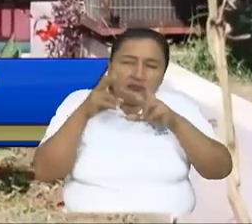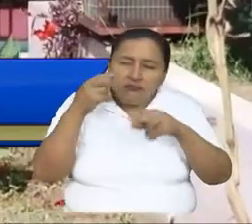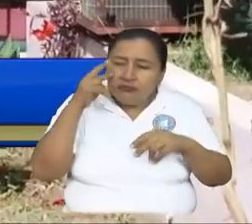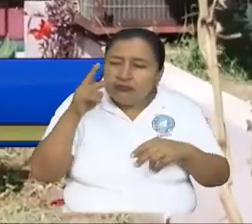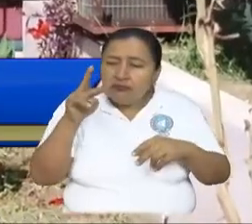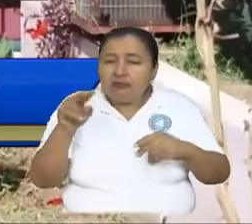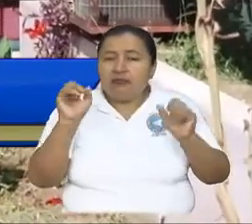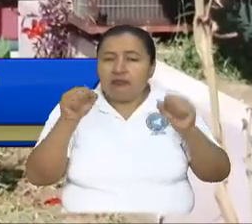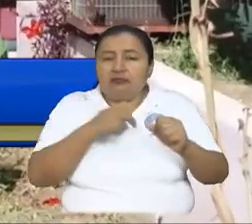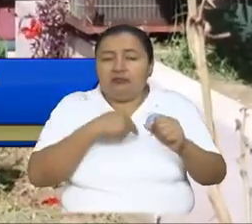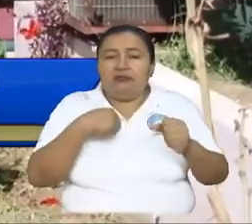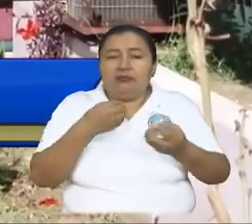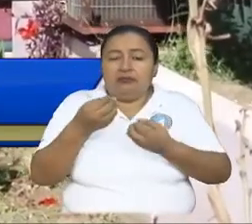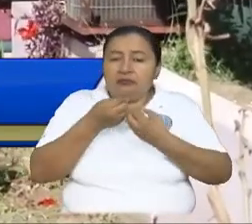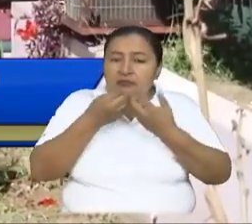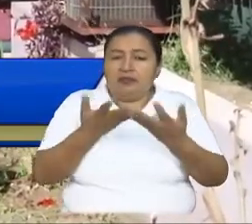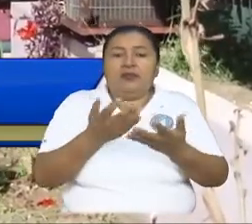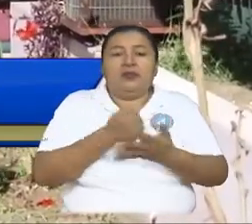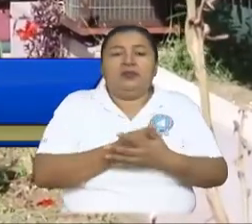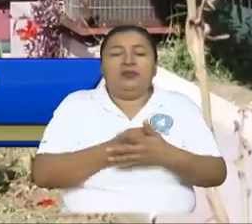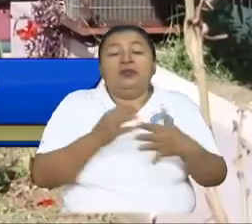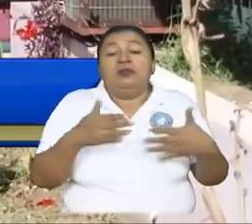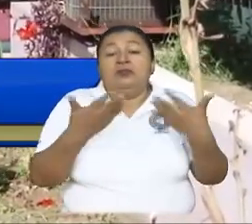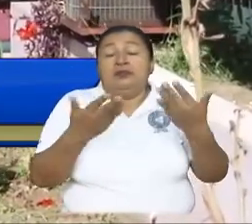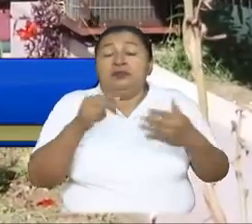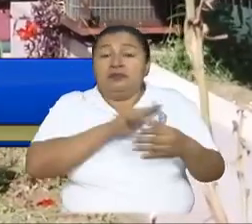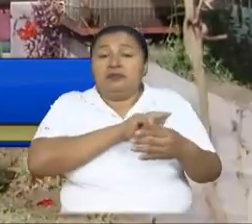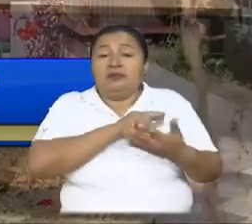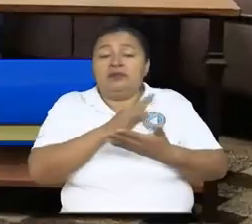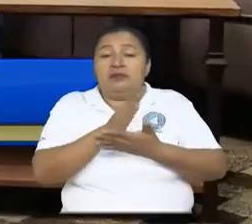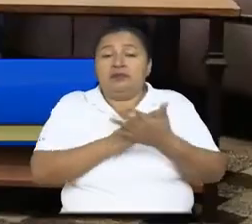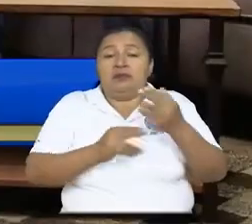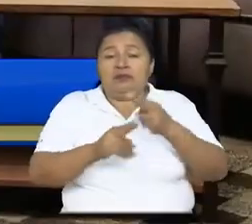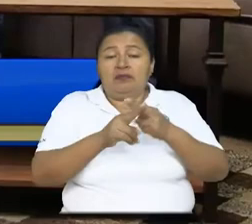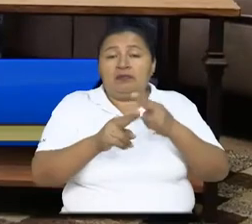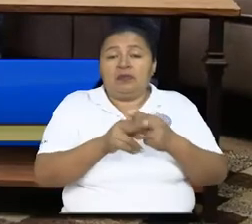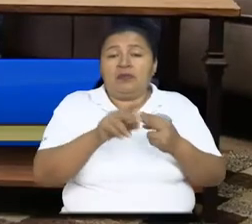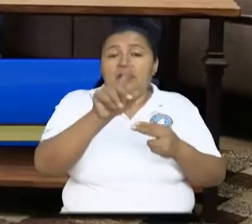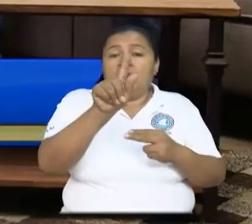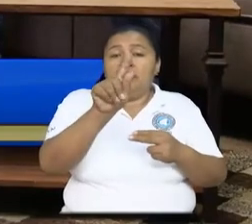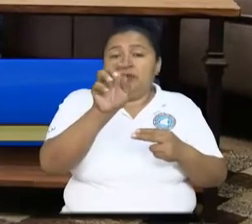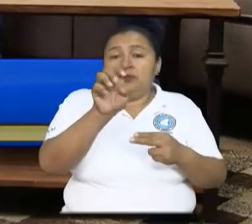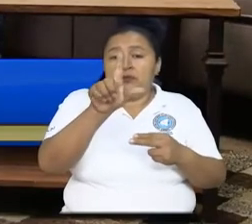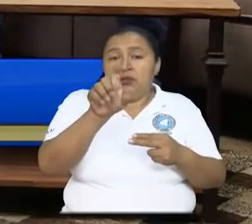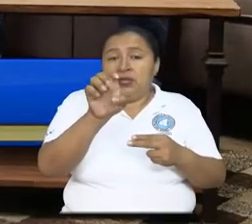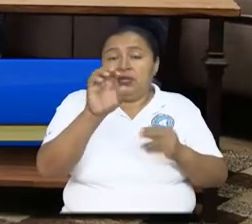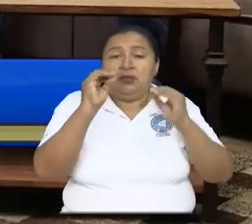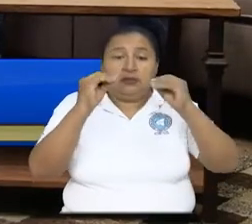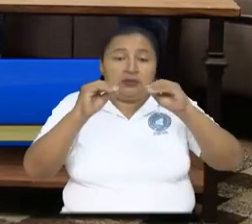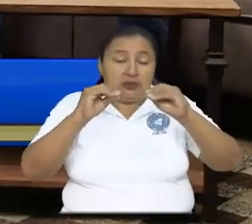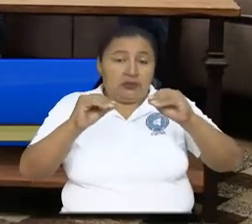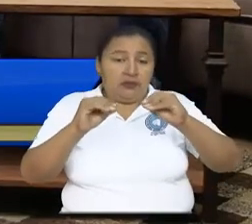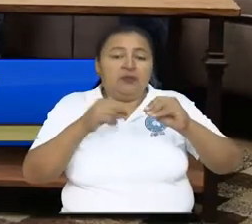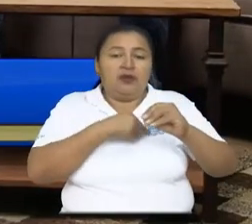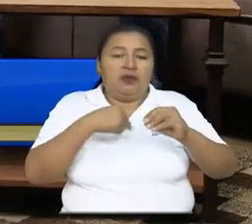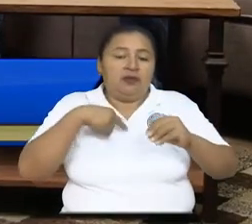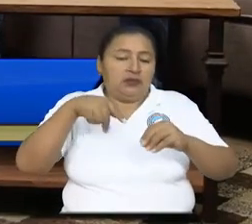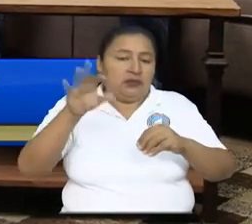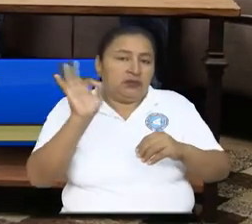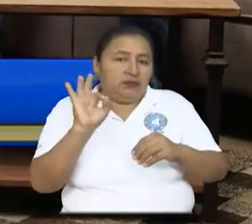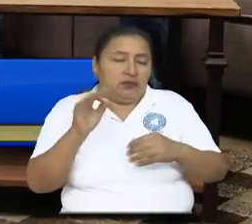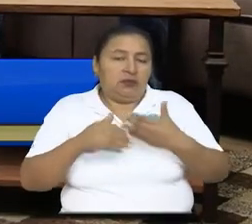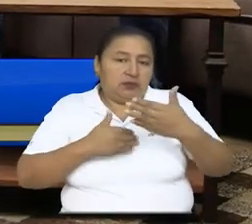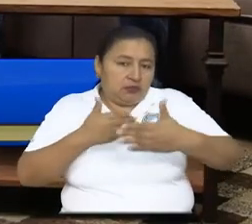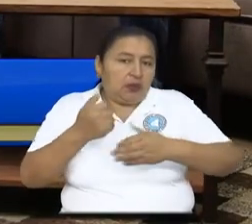puedan darle información entonces hay algo que se llama la tele enseñanza que se va a realizar de esta manera